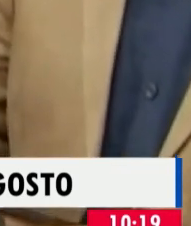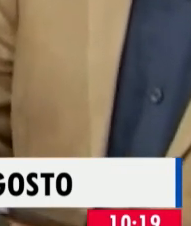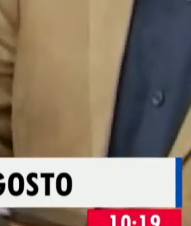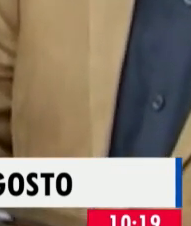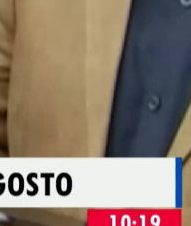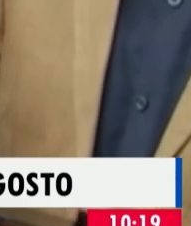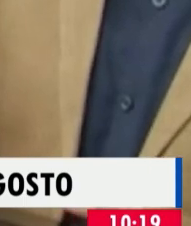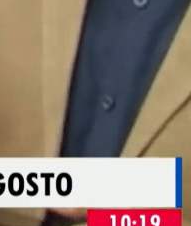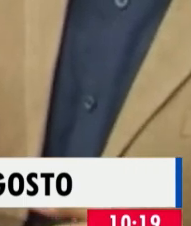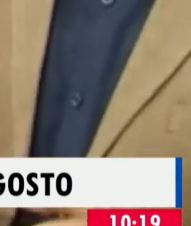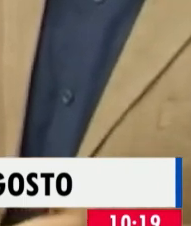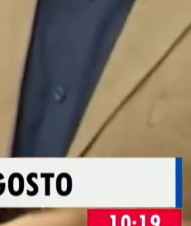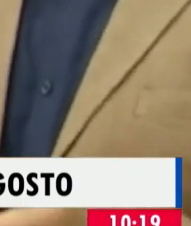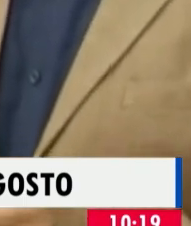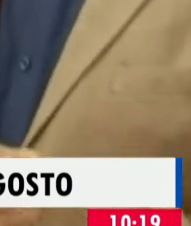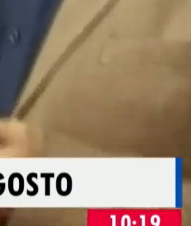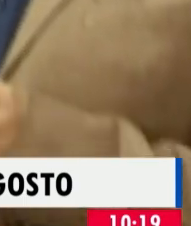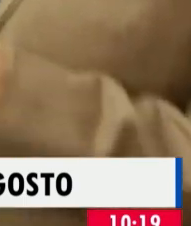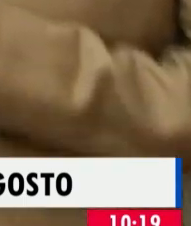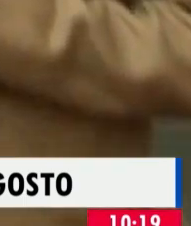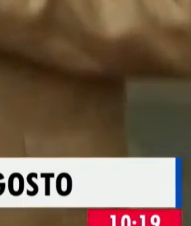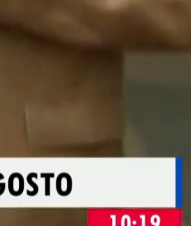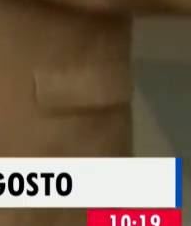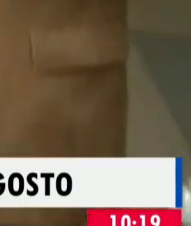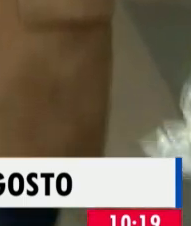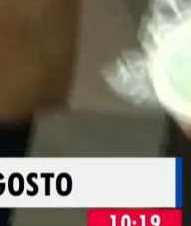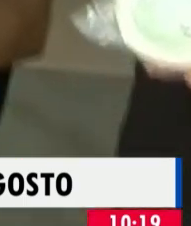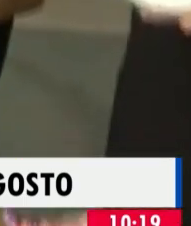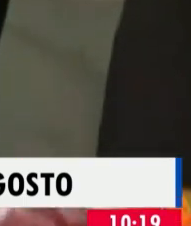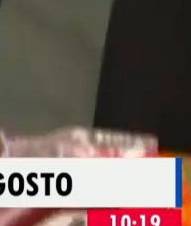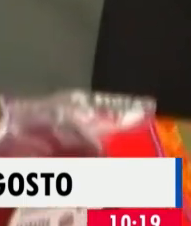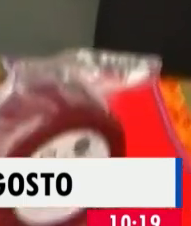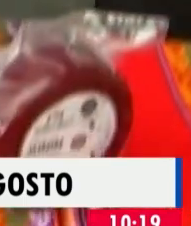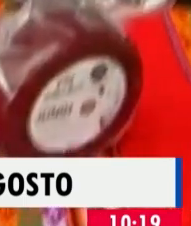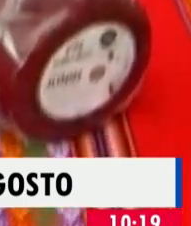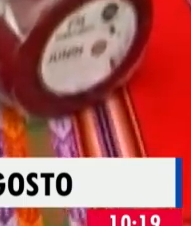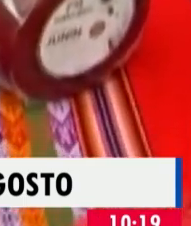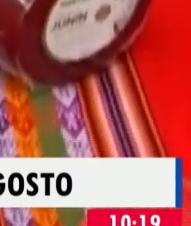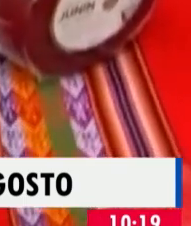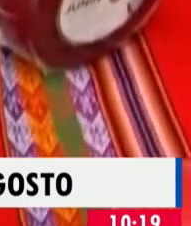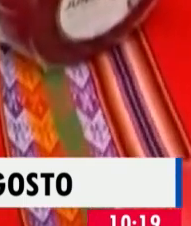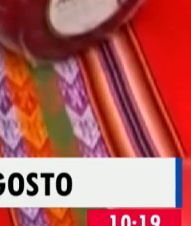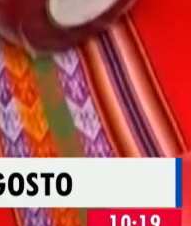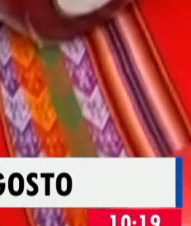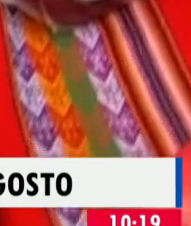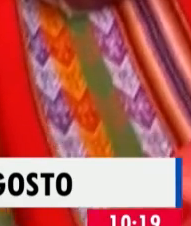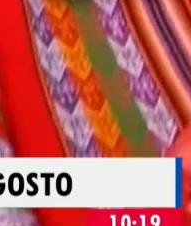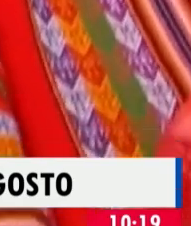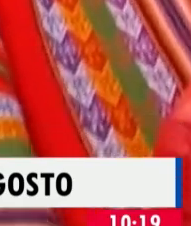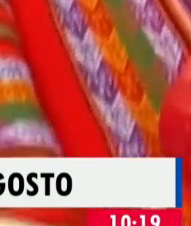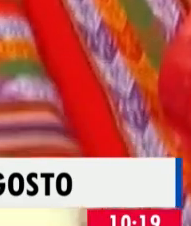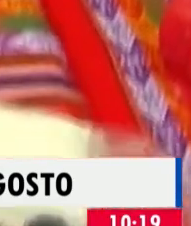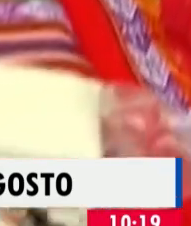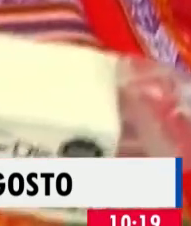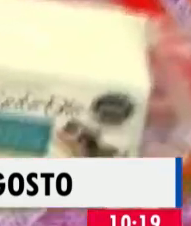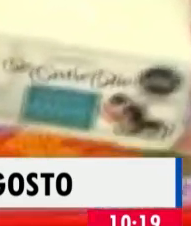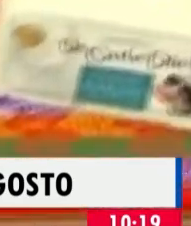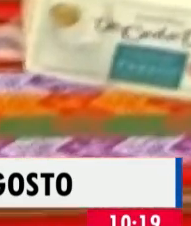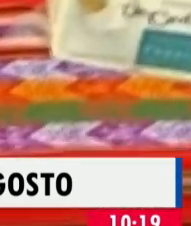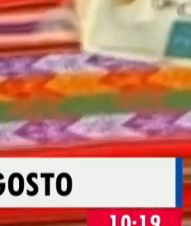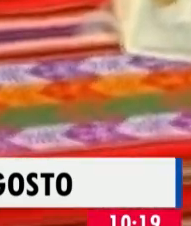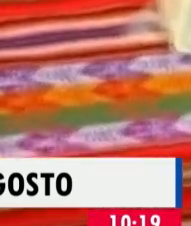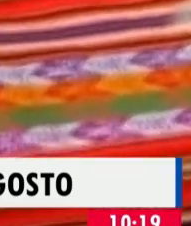todos el saludo de la ministra que viene impulsando este evento nos va a acompañar en esta primera edición los gobiernos regionales de